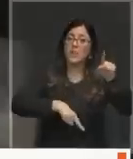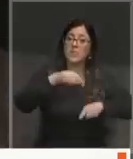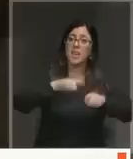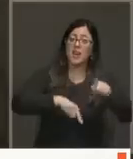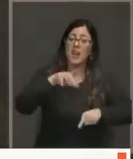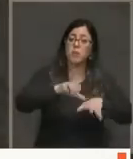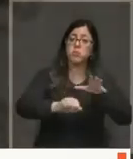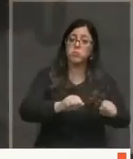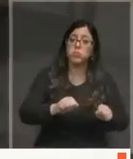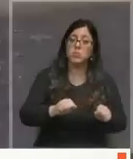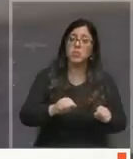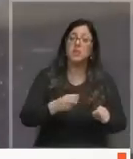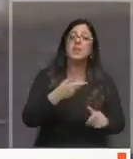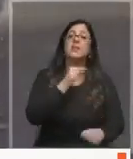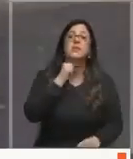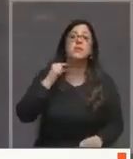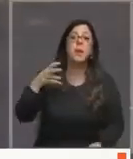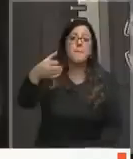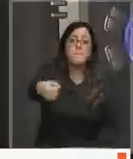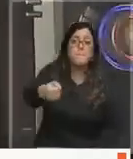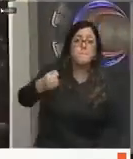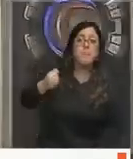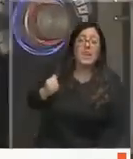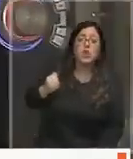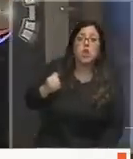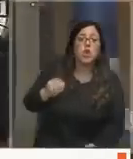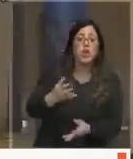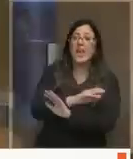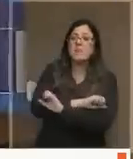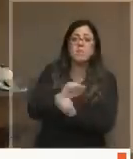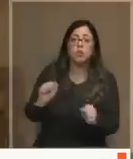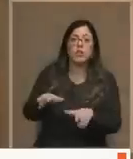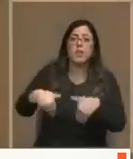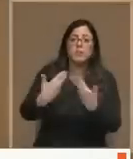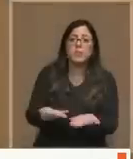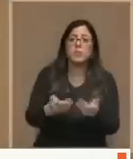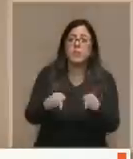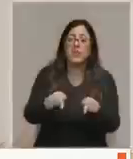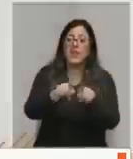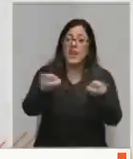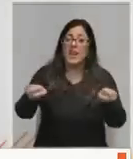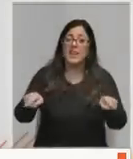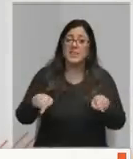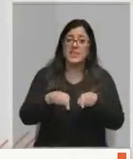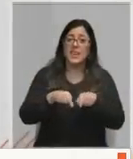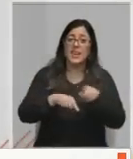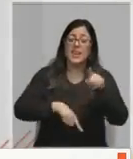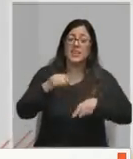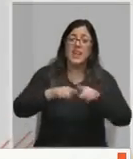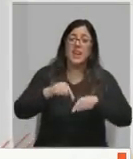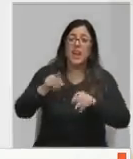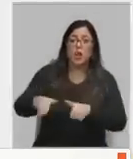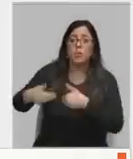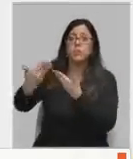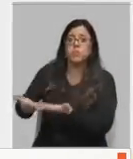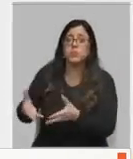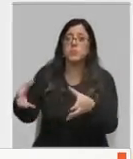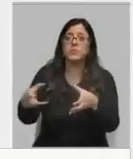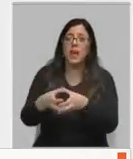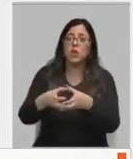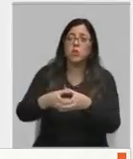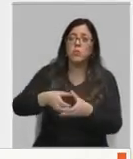pastor, comentan, es imposible entregárselo. El mencionado terreno se encuentra entregado en comodato a la Asociación